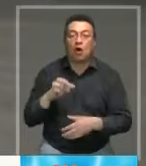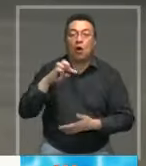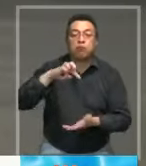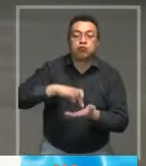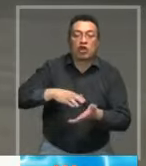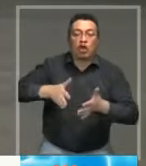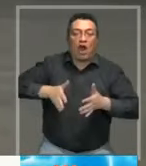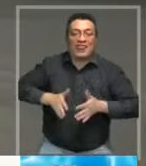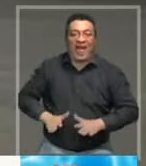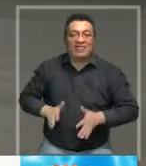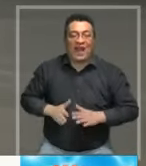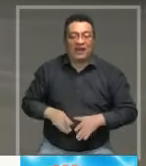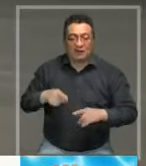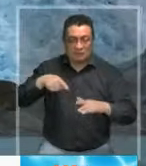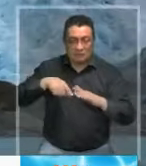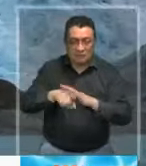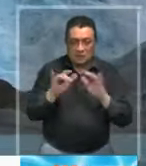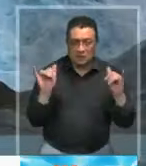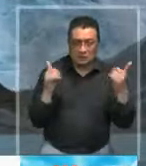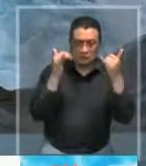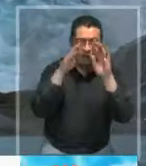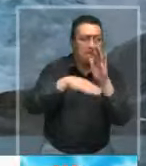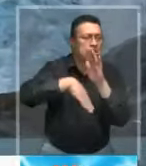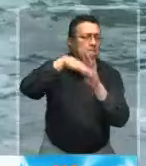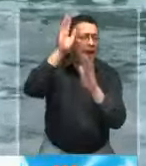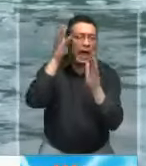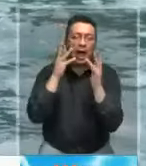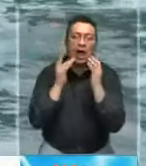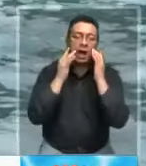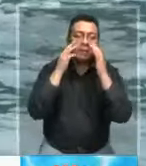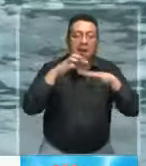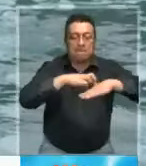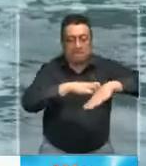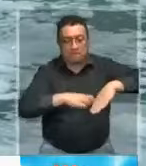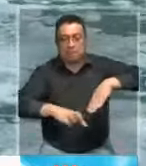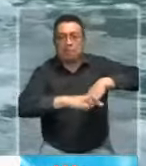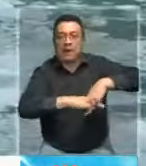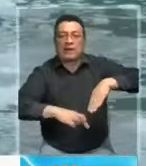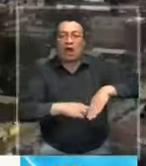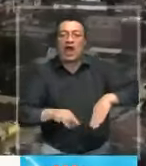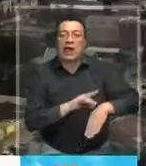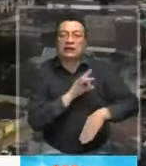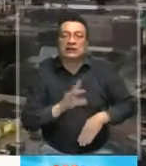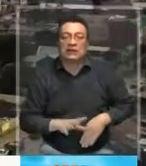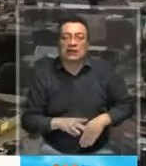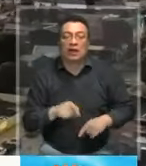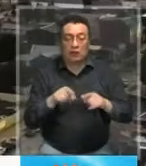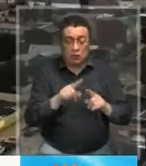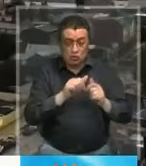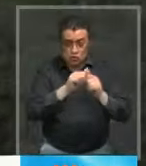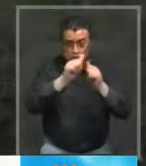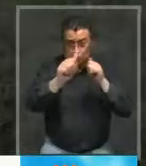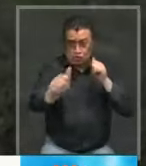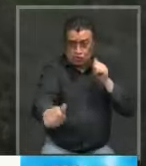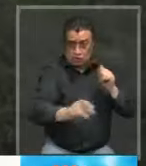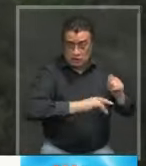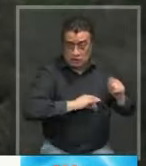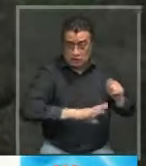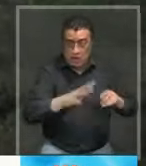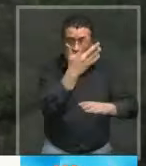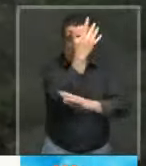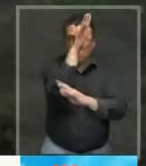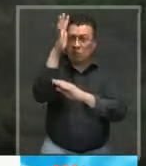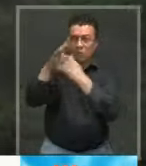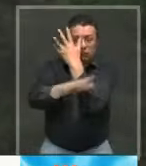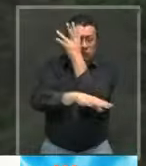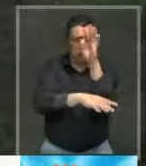Portales, la puerta de entrada a las aventuras más emocionantes de la Patagonia chilena. En este remoto rincón del mundo, la naturaleza salvaje se